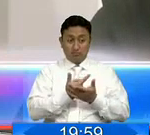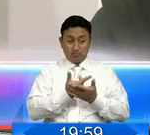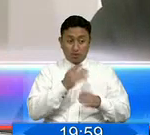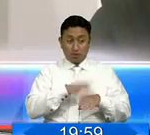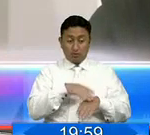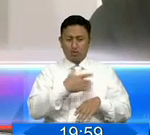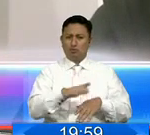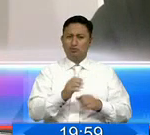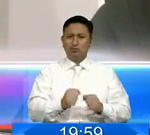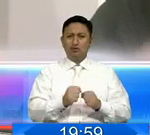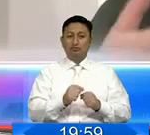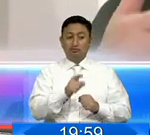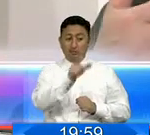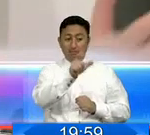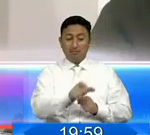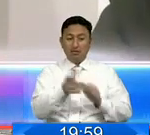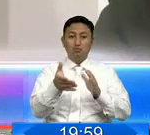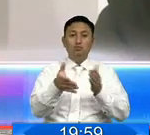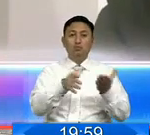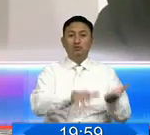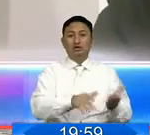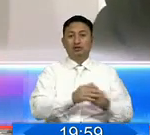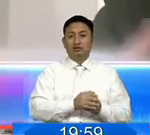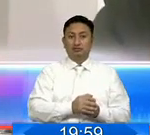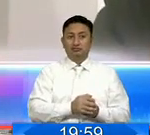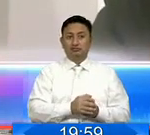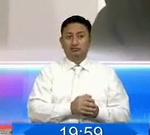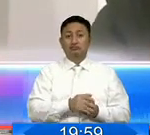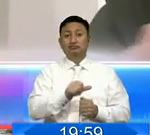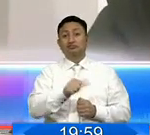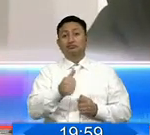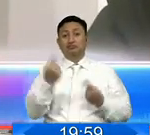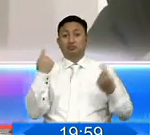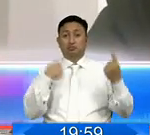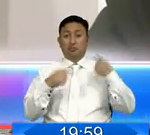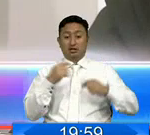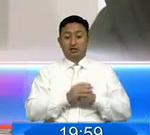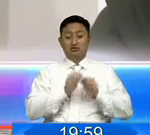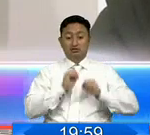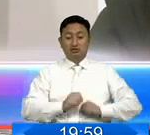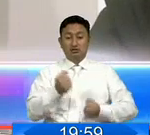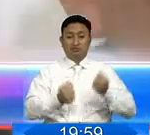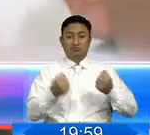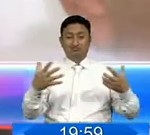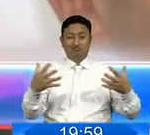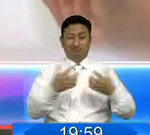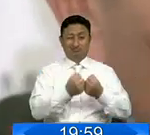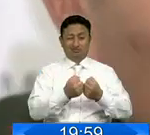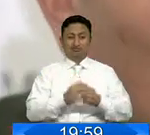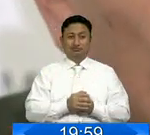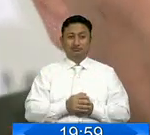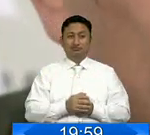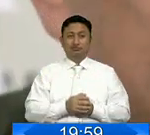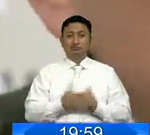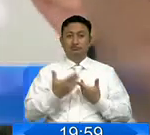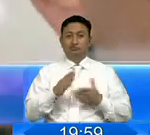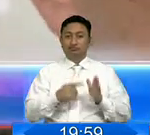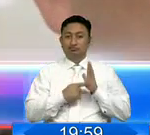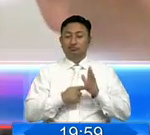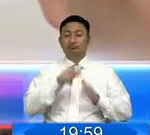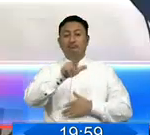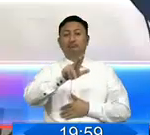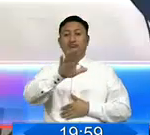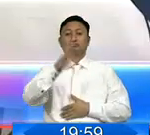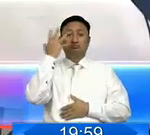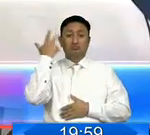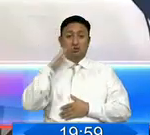sido fatales. Es decir, que ha habido muertes, ha habido lesionados y ha habido daños materiales de consideración. Entregaron resultados de 35